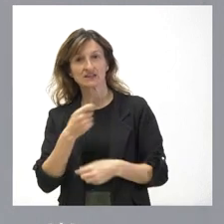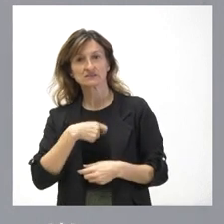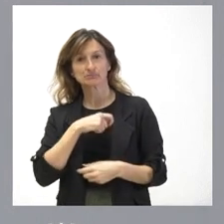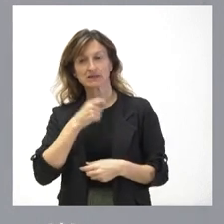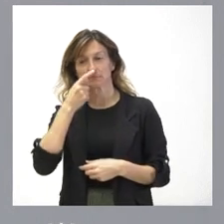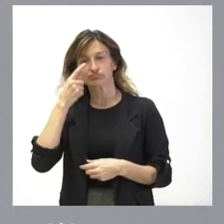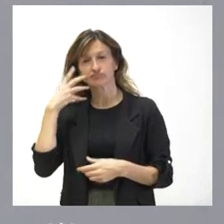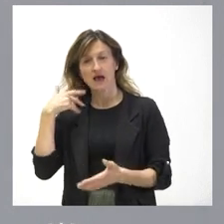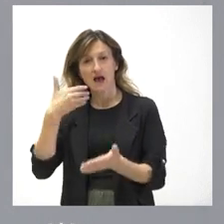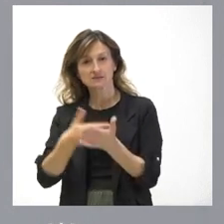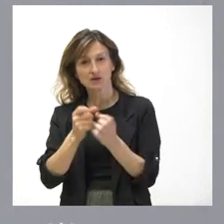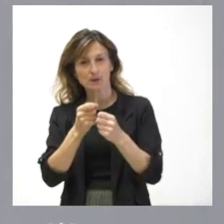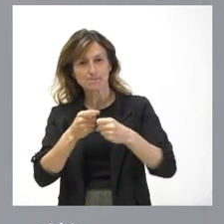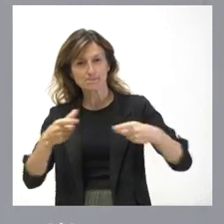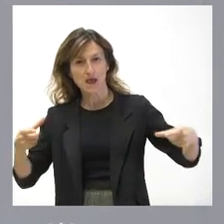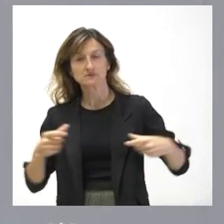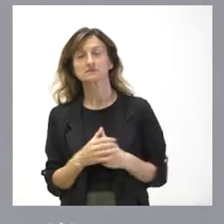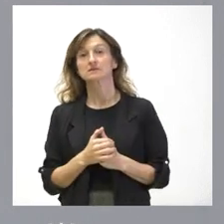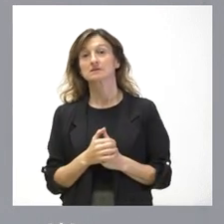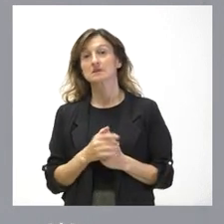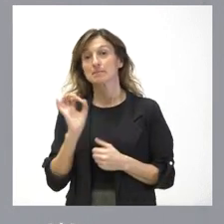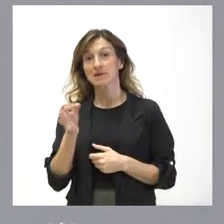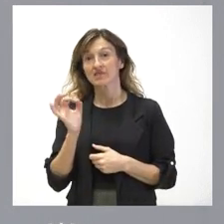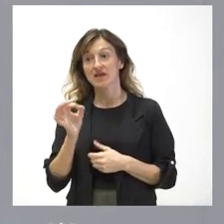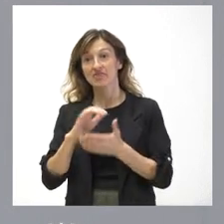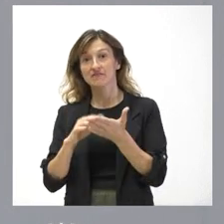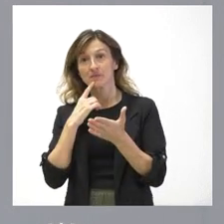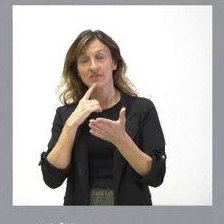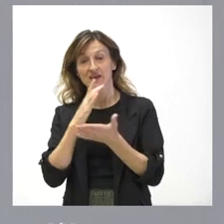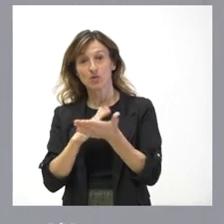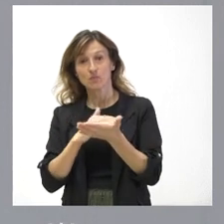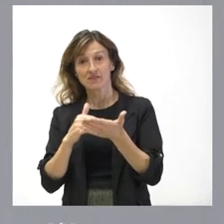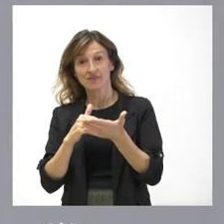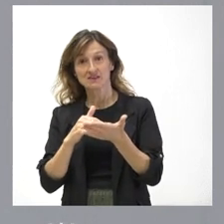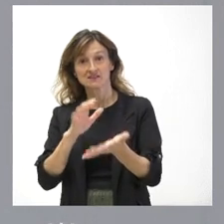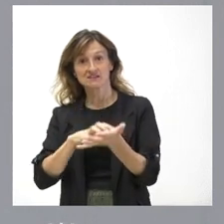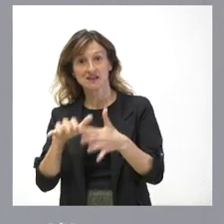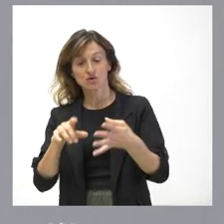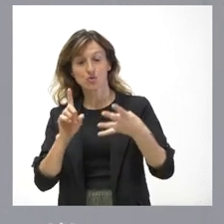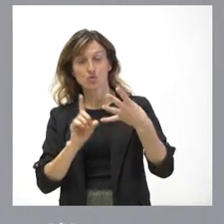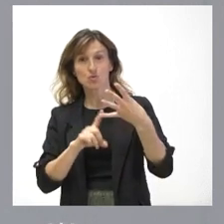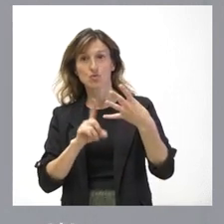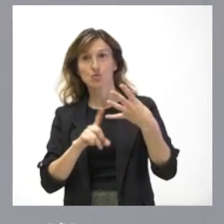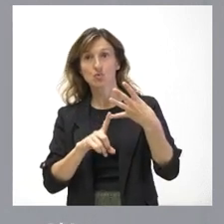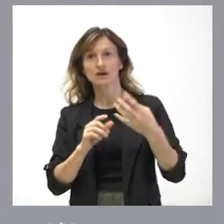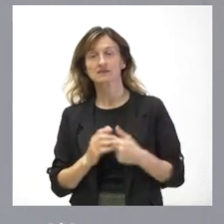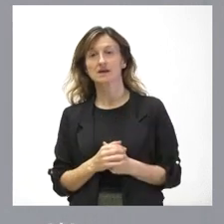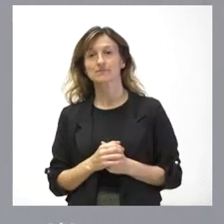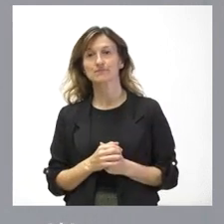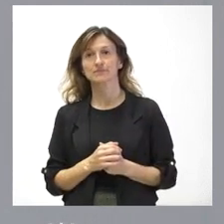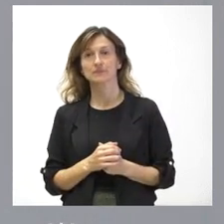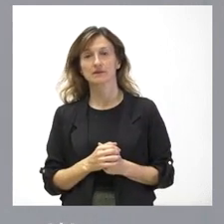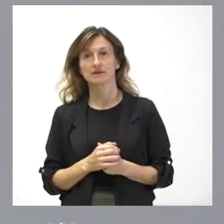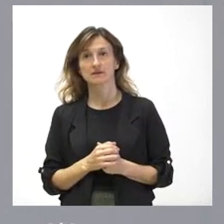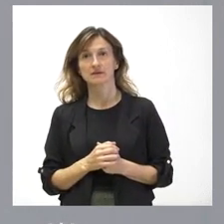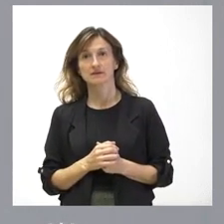años y también Es verdad que Castilla León según es informe es la cuarta comunidad Autónoma de España con menos pobreza infantil pero que seamos la